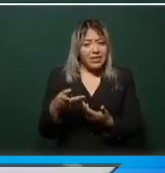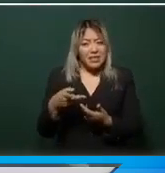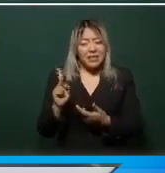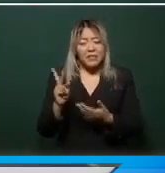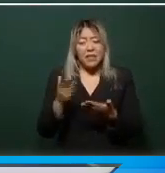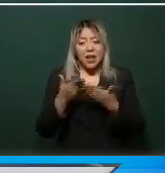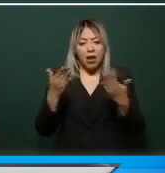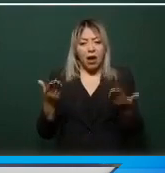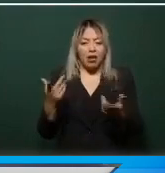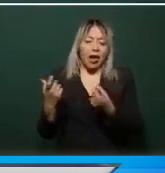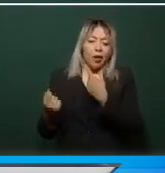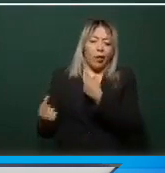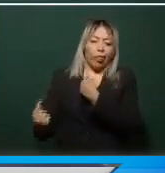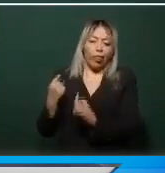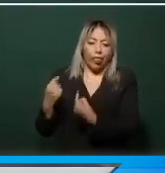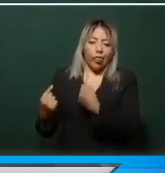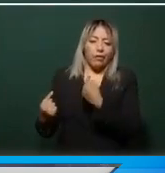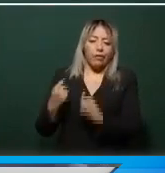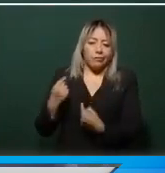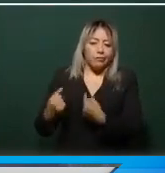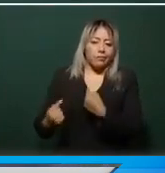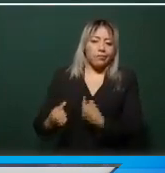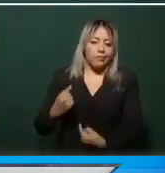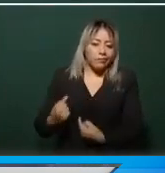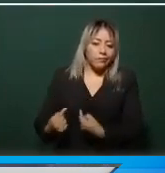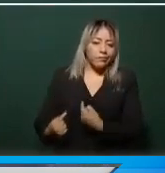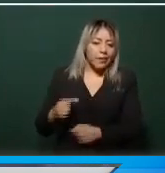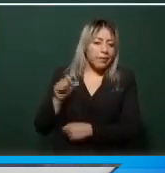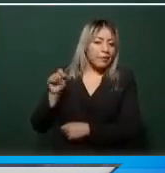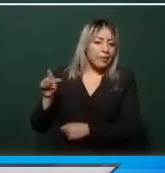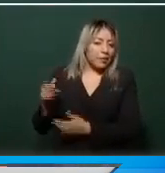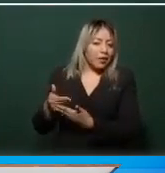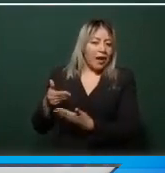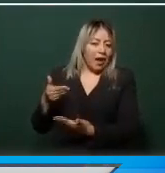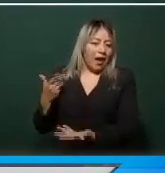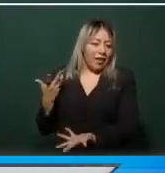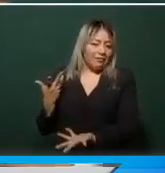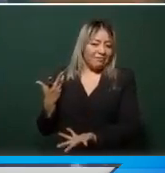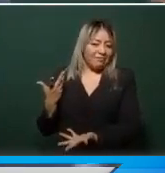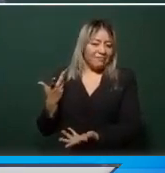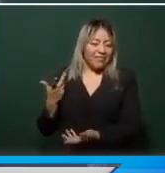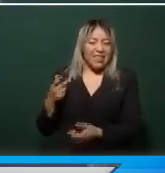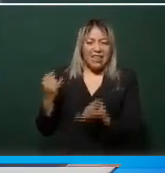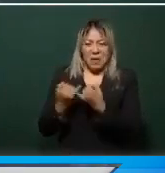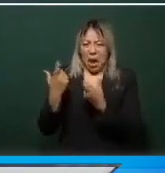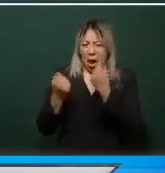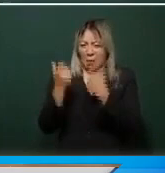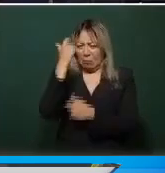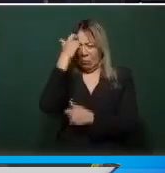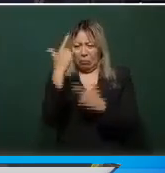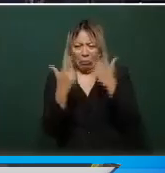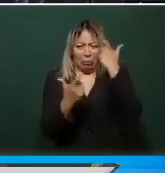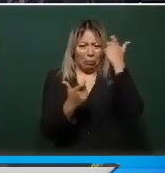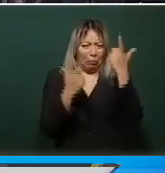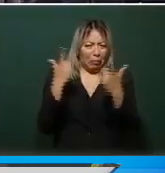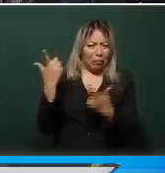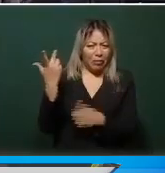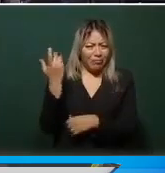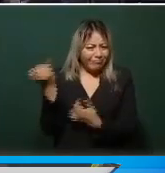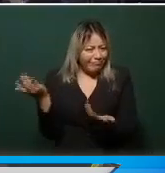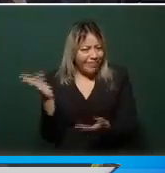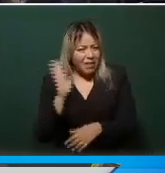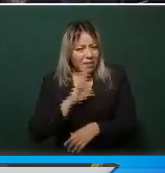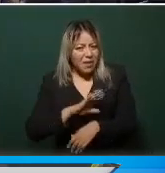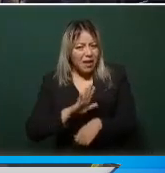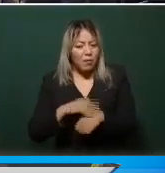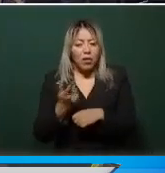están dale y dale y dale y dale con este asunto, y que incluso inventan cosas como